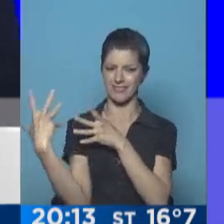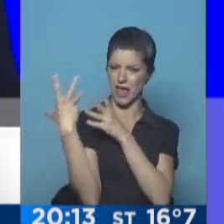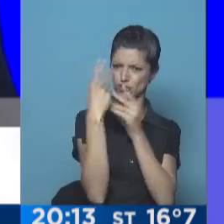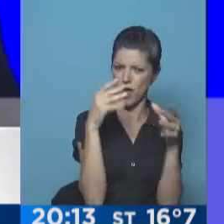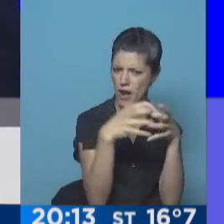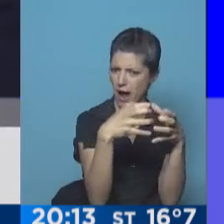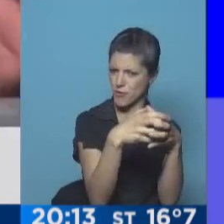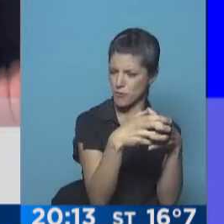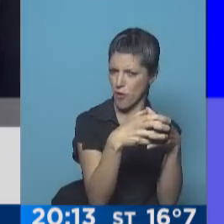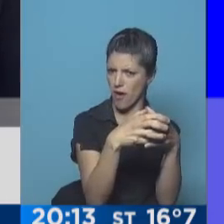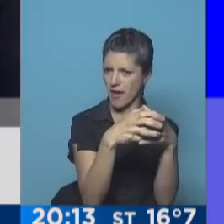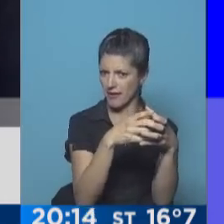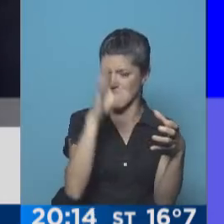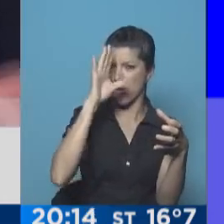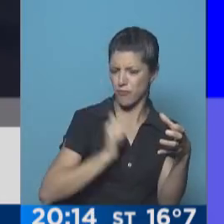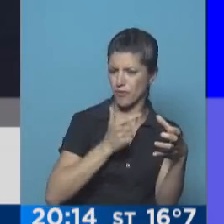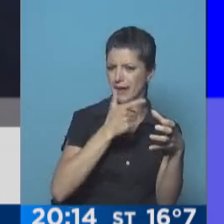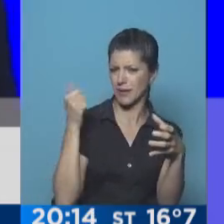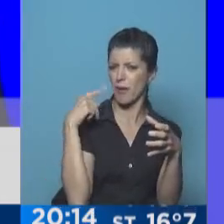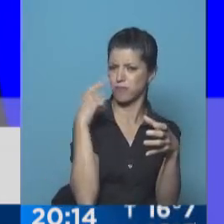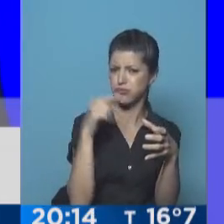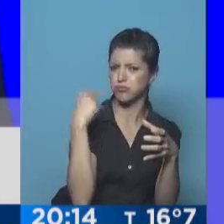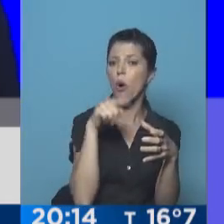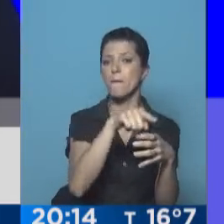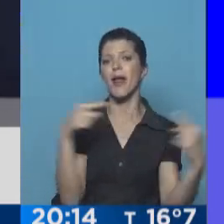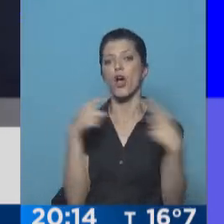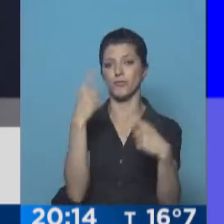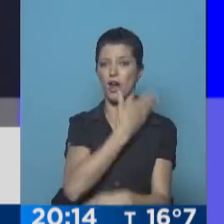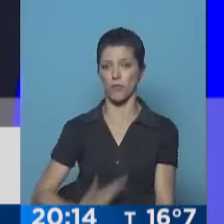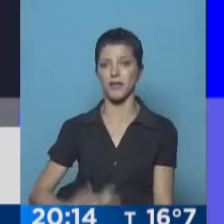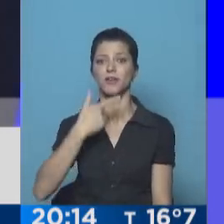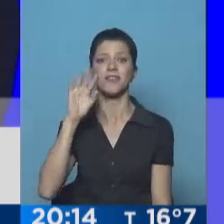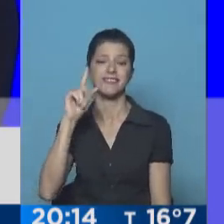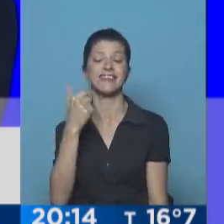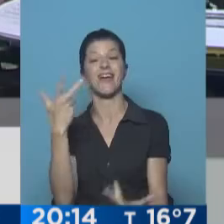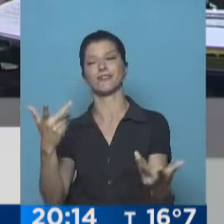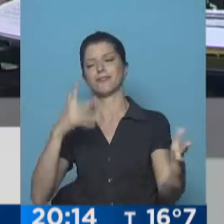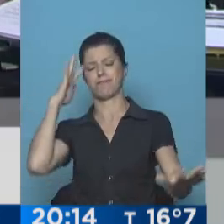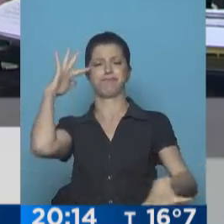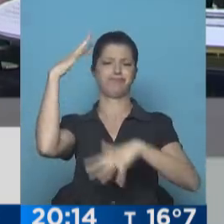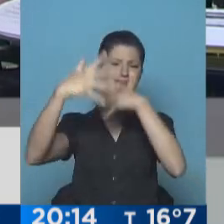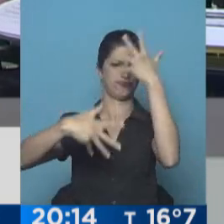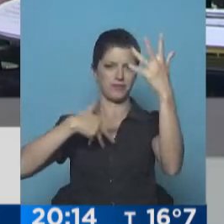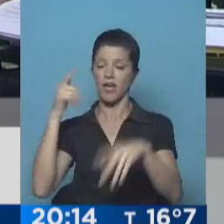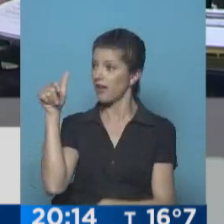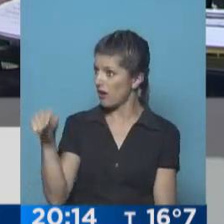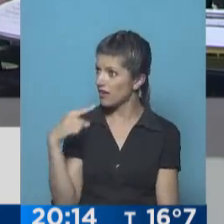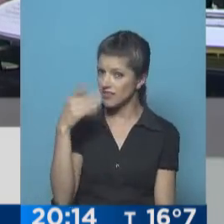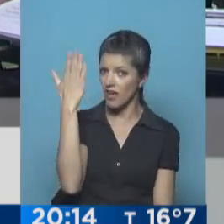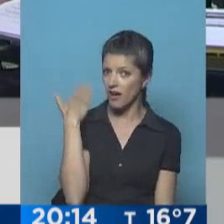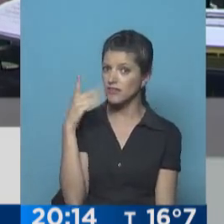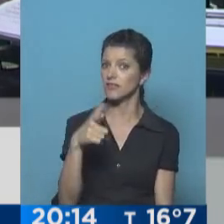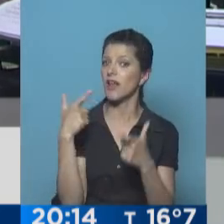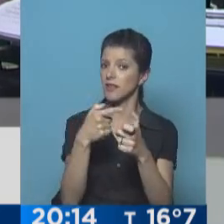y militarmente para combatir al gobierno sirio. Claro. Esto es muy complejo, ¿y efectivamente. Si dejaran de venderle armas, no sería